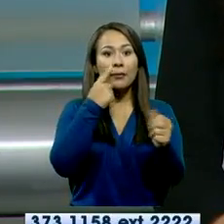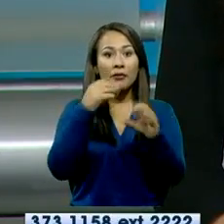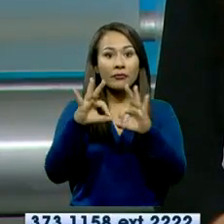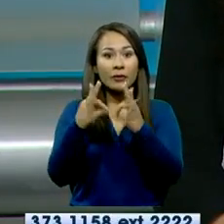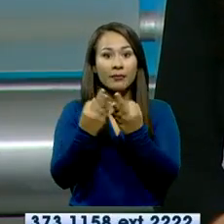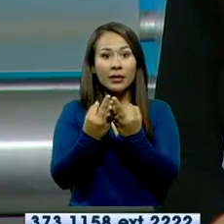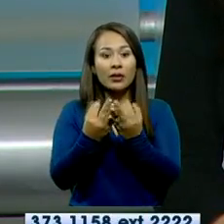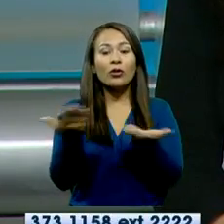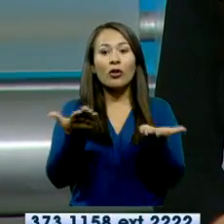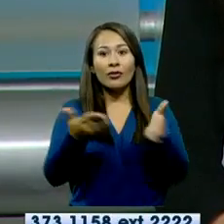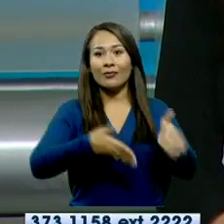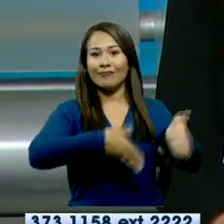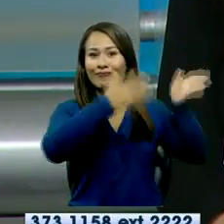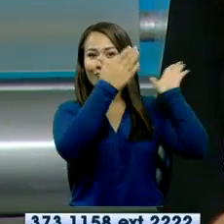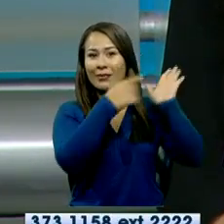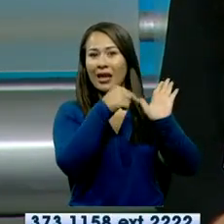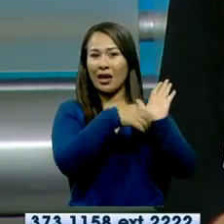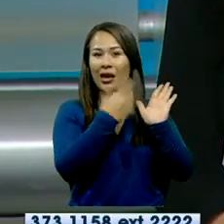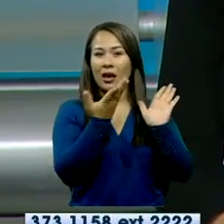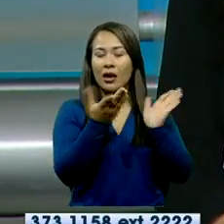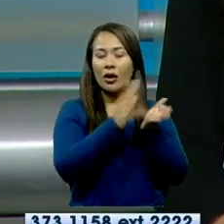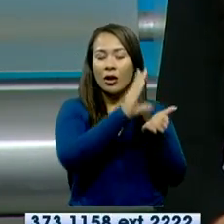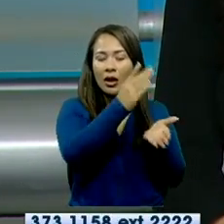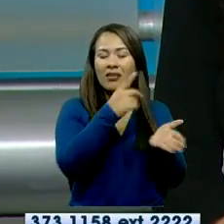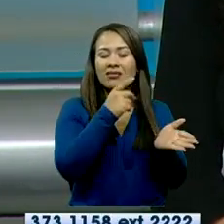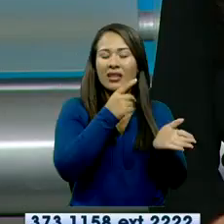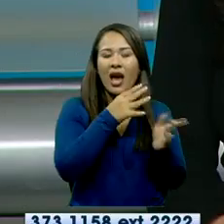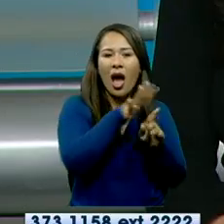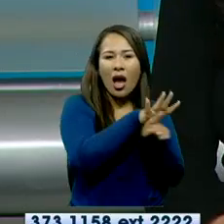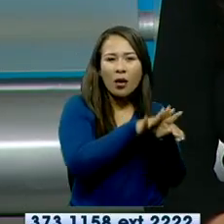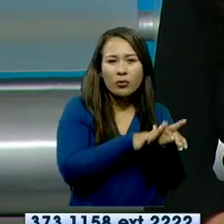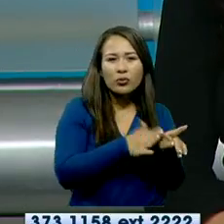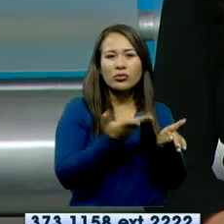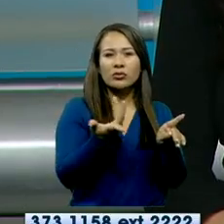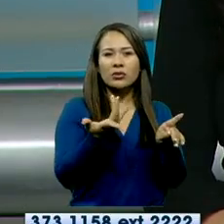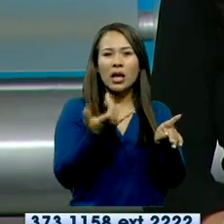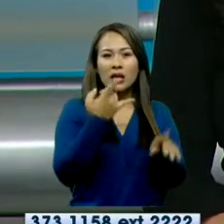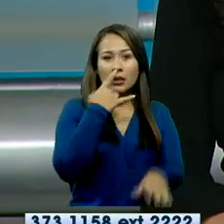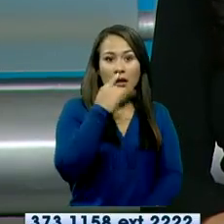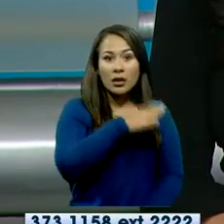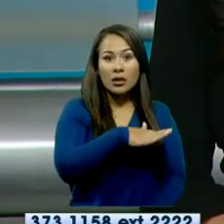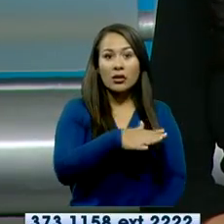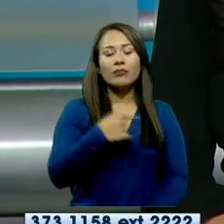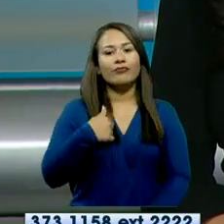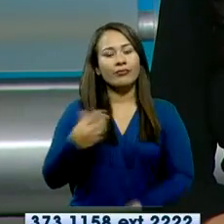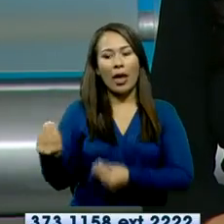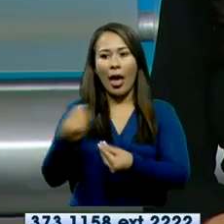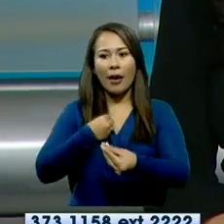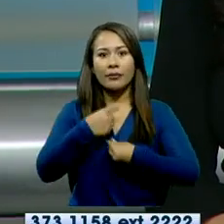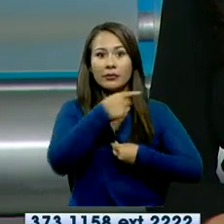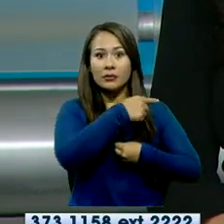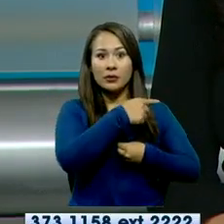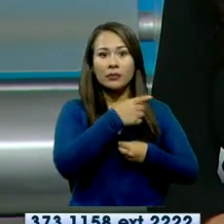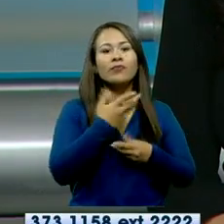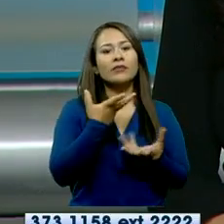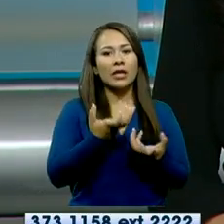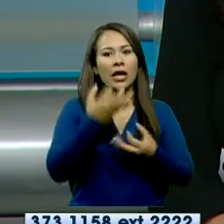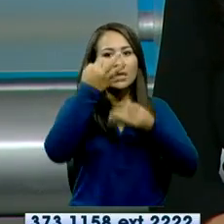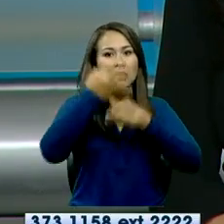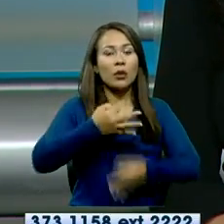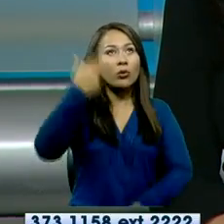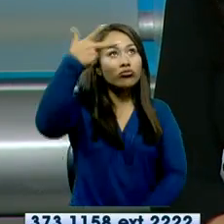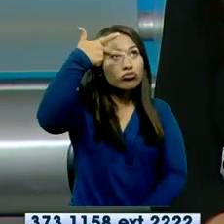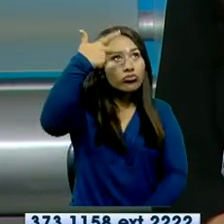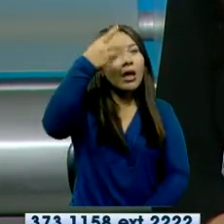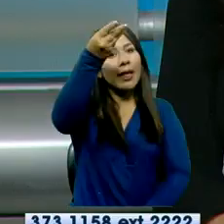existen denuncias de abuso sexual a estudiantes en Guayaquil. Esta autoridad ha solicitado los informes del sistema de seguridad que incluyen